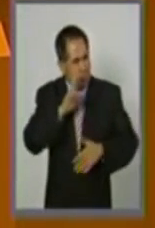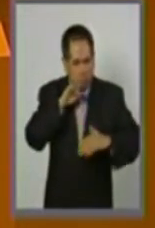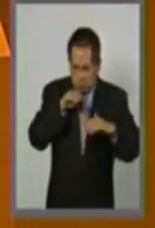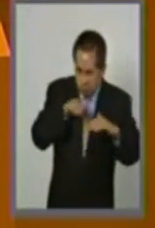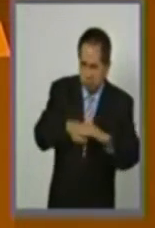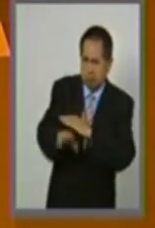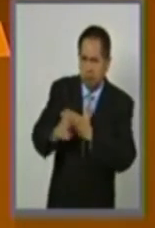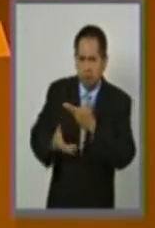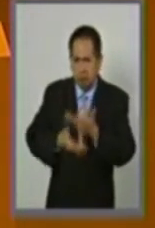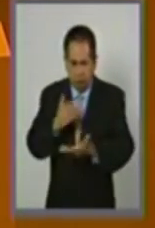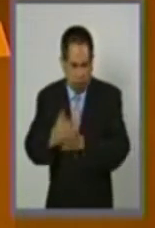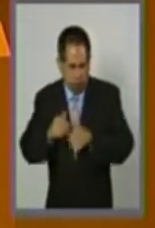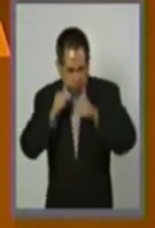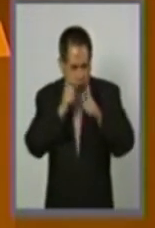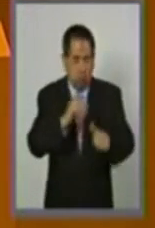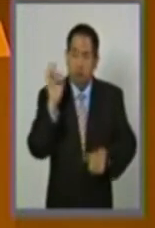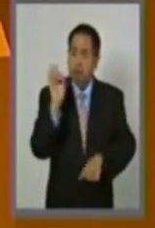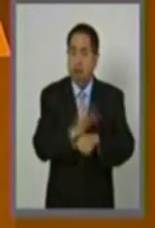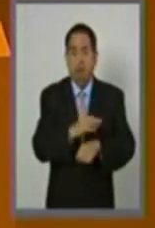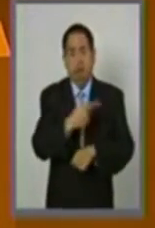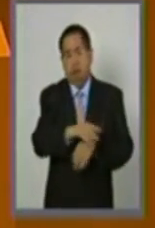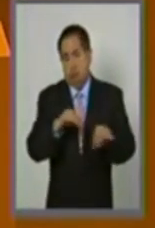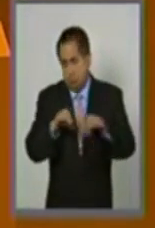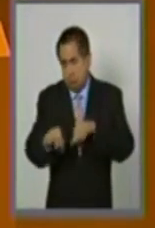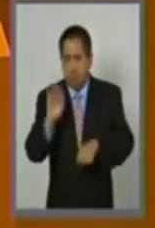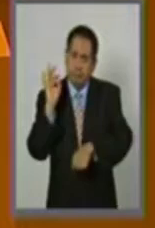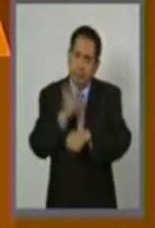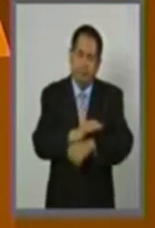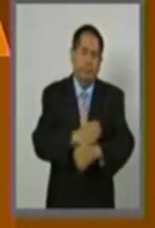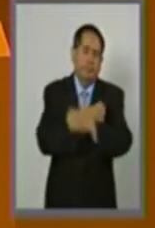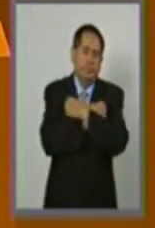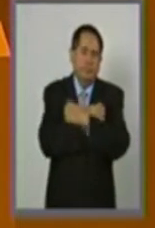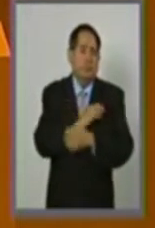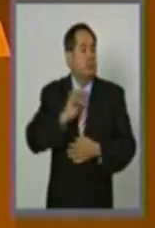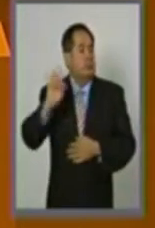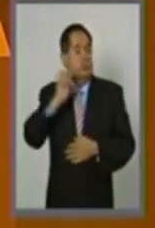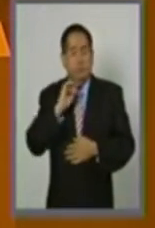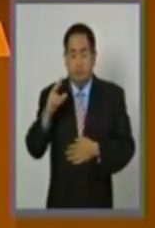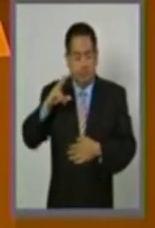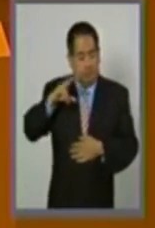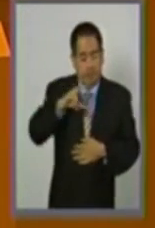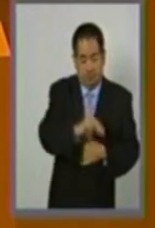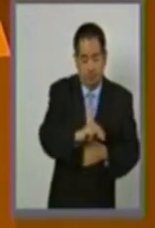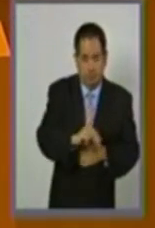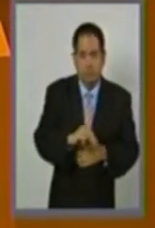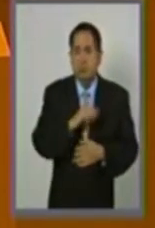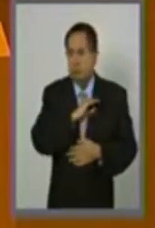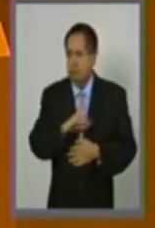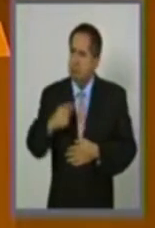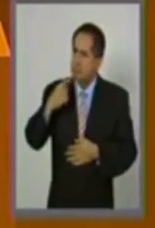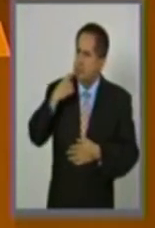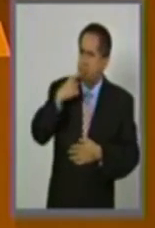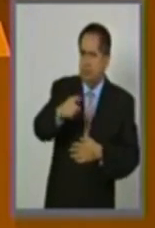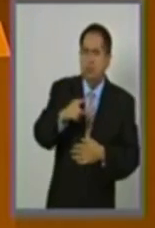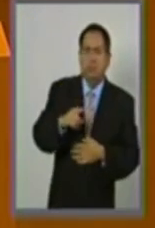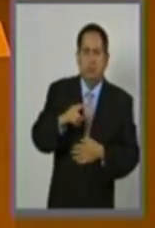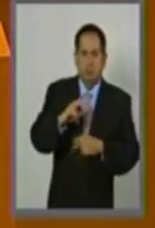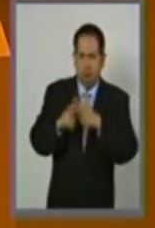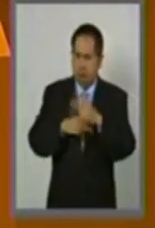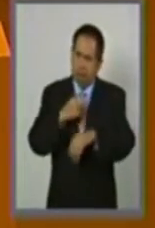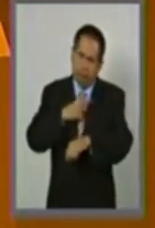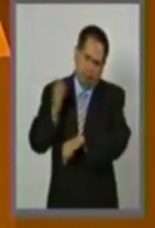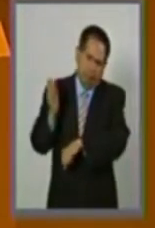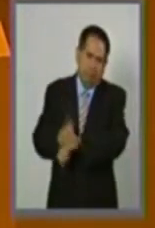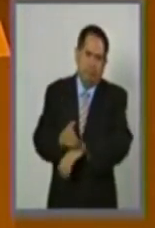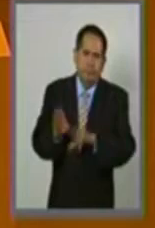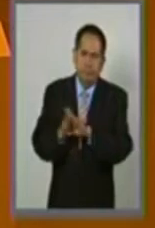servicios y a sus derechos laborales y educativos. Y si alguien pretende restringirlos, podrá y deberá ser